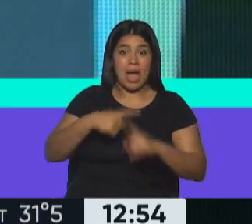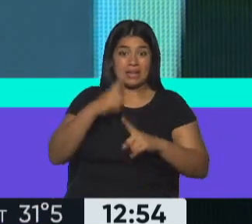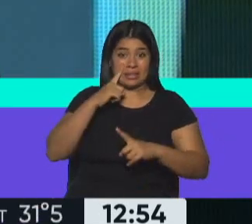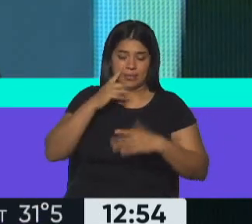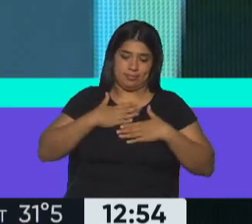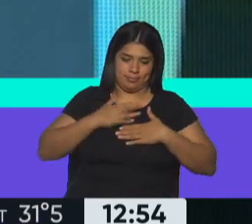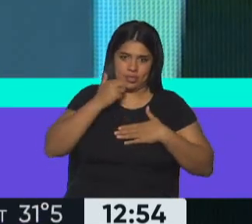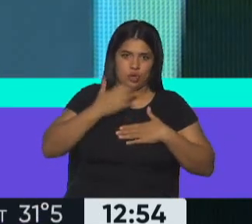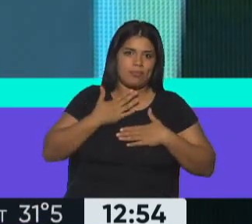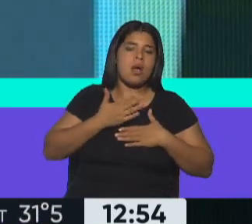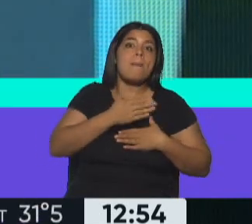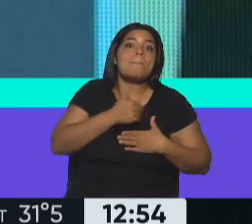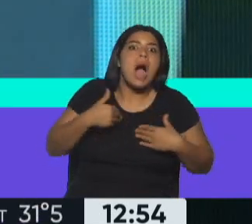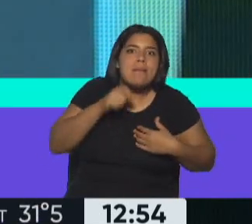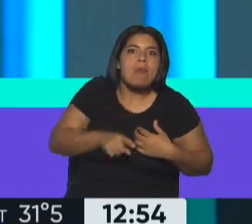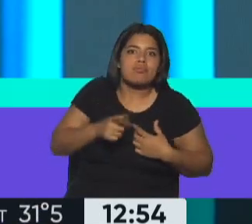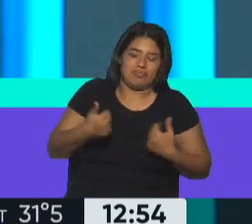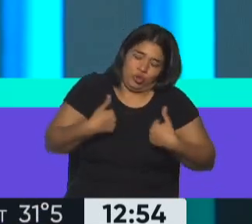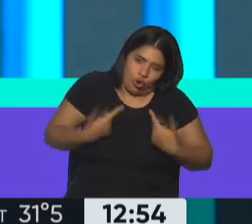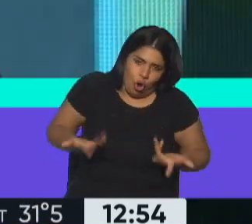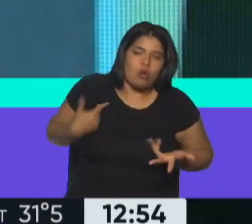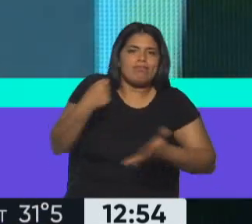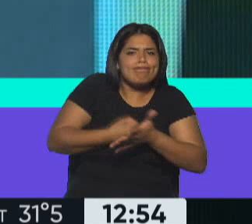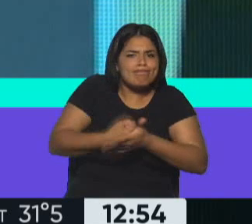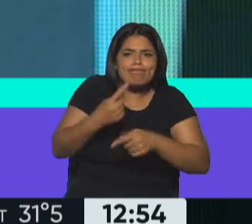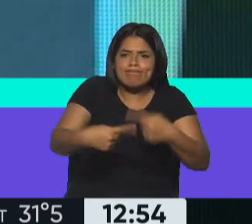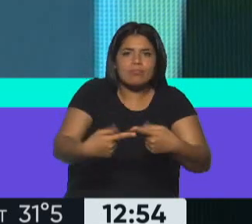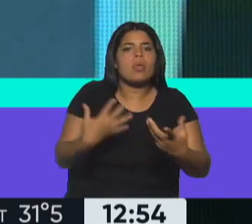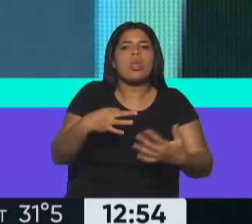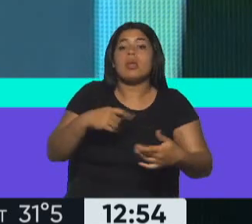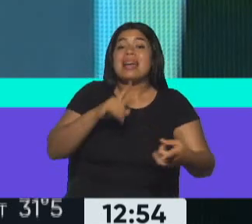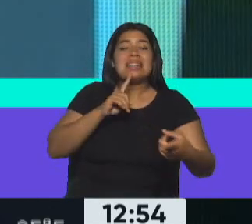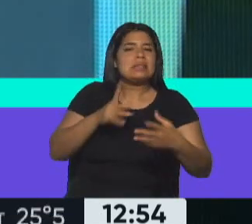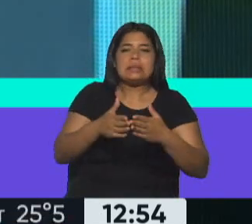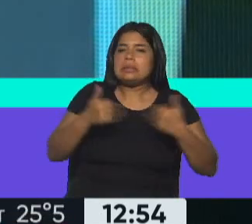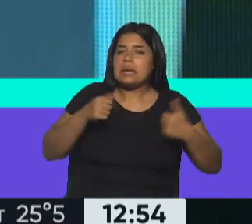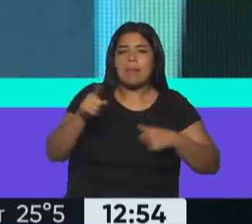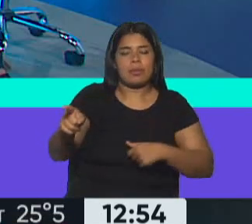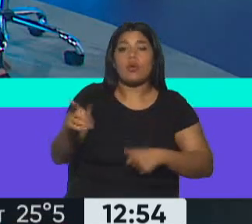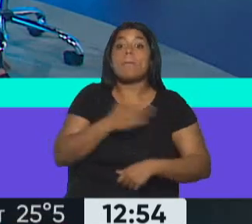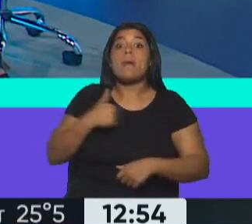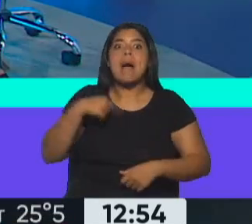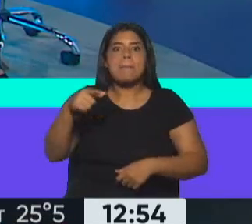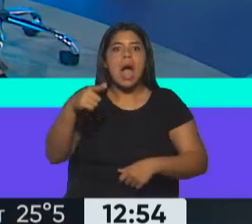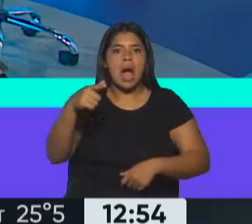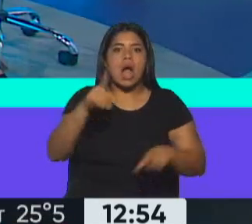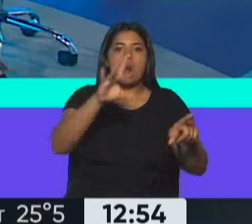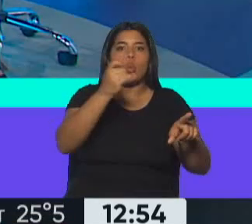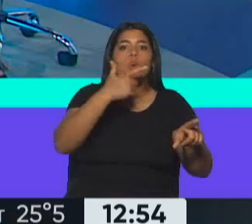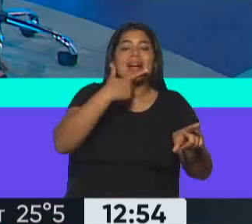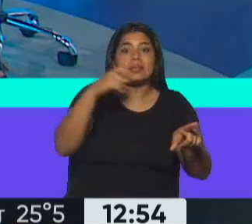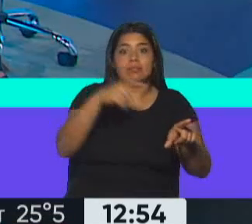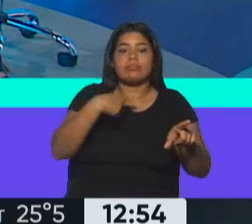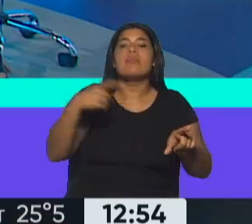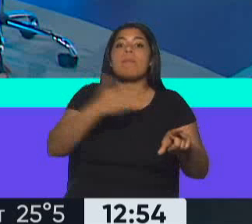periodistas que fuimos conociendo y le dije por favor necesito el teléfono de la mamá y le